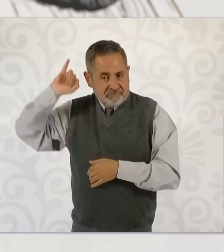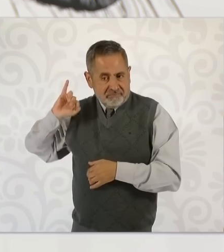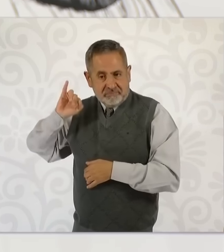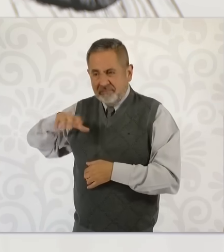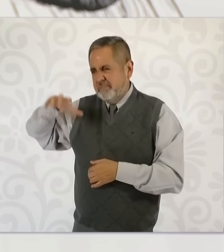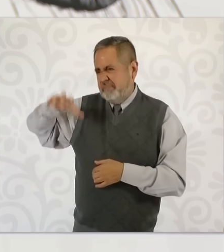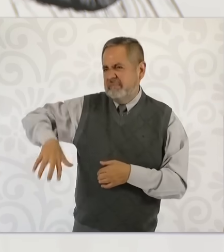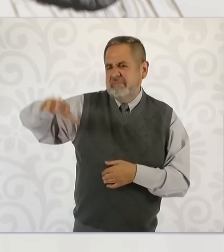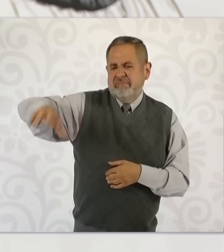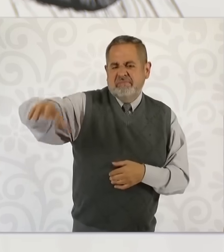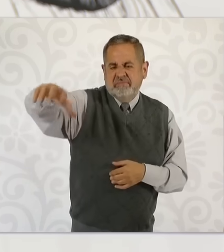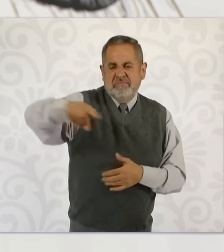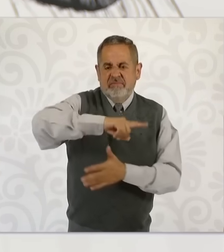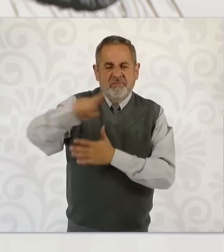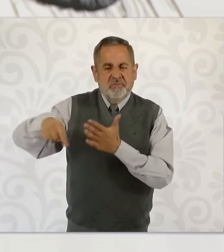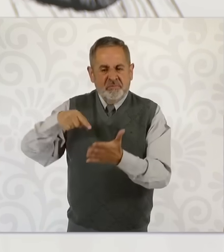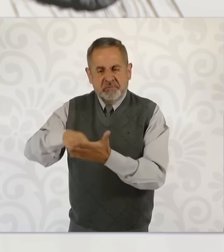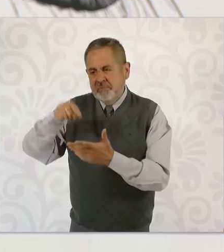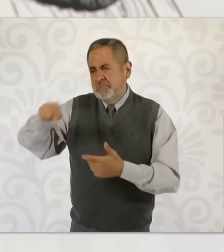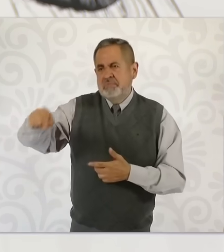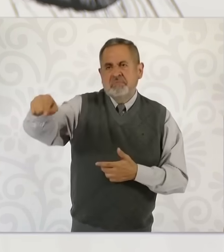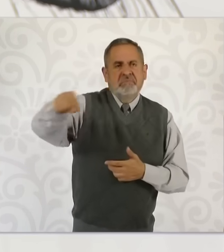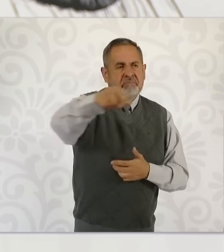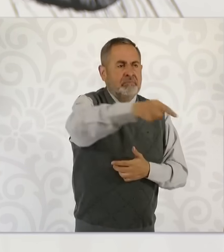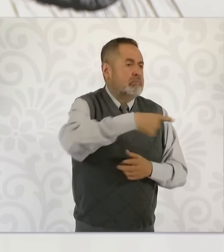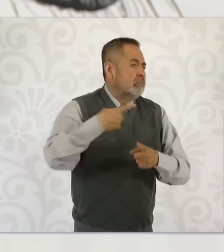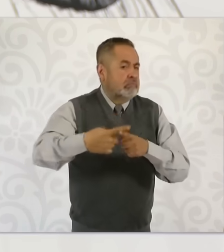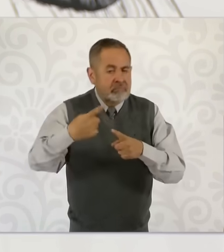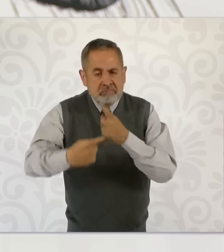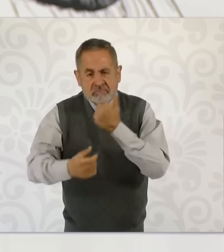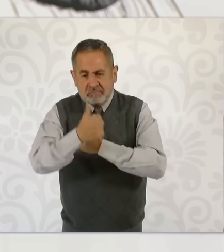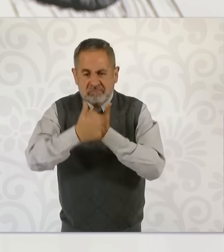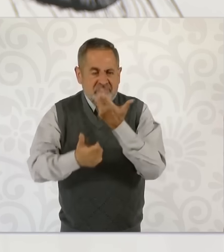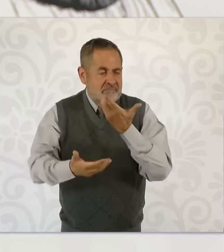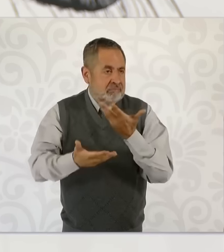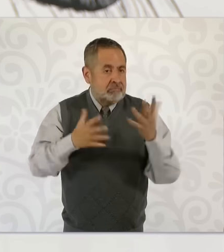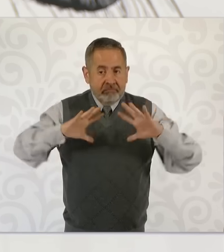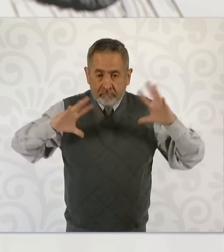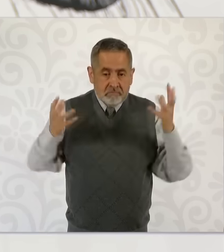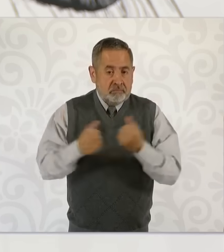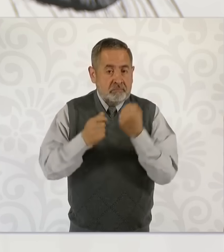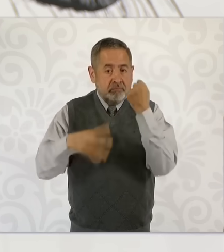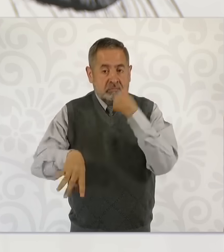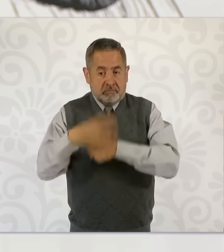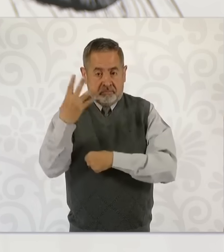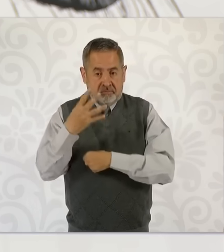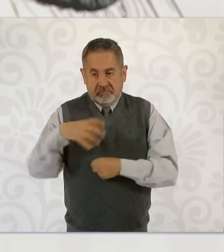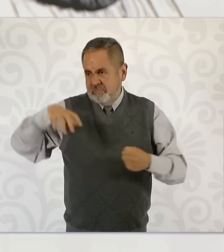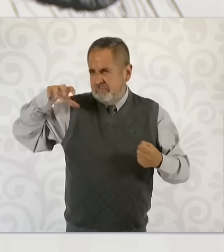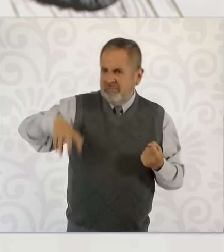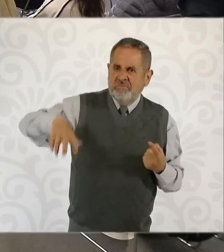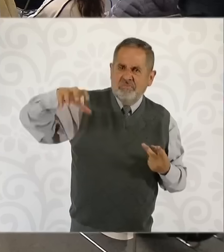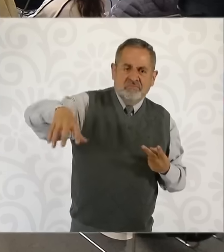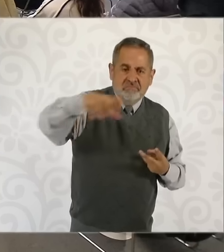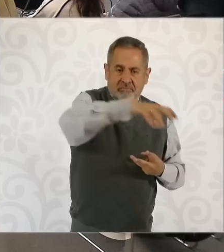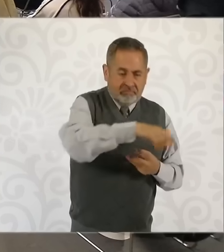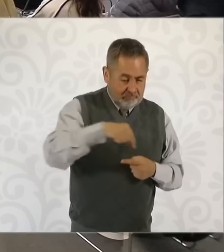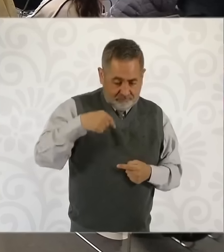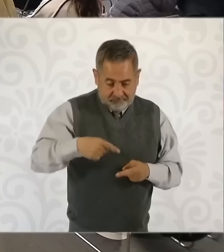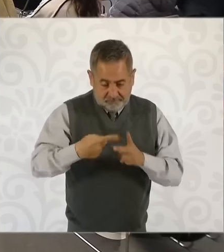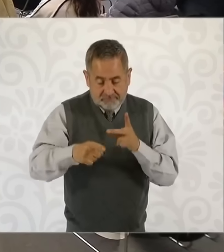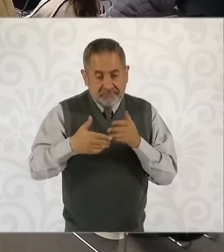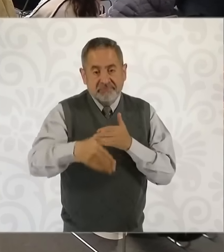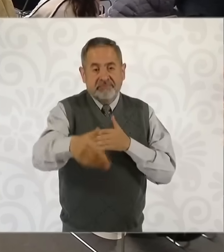y el concurso de quién va a participar en esos polos, que son 14 primeros, sale en este mismo